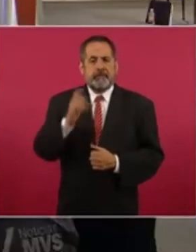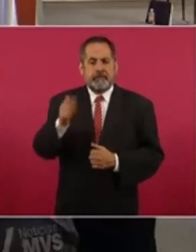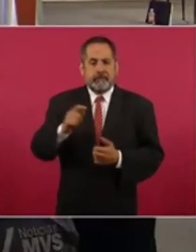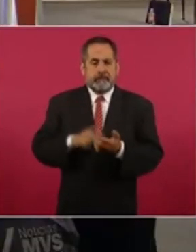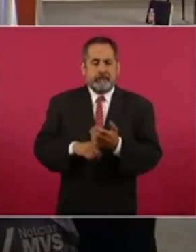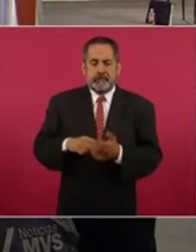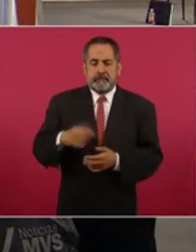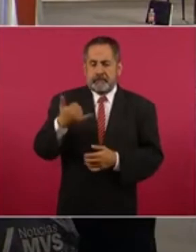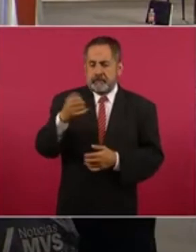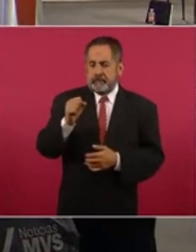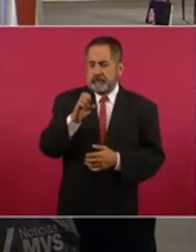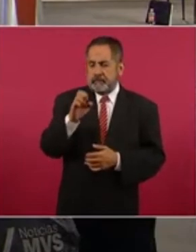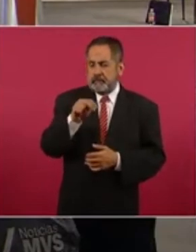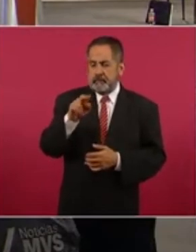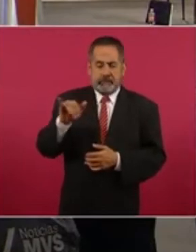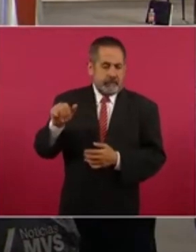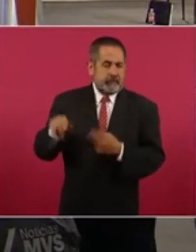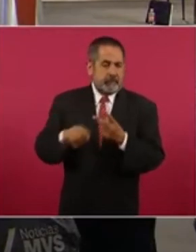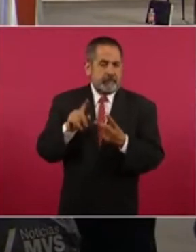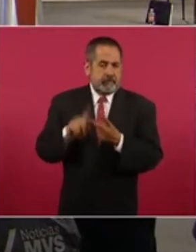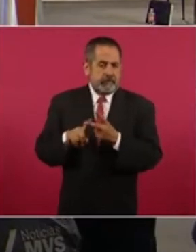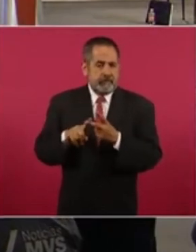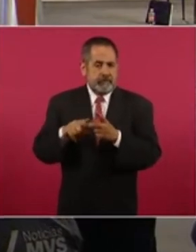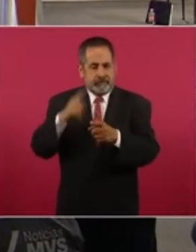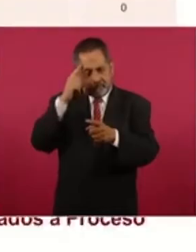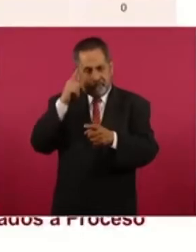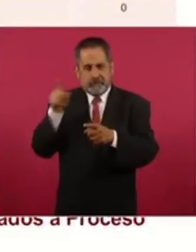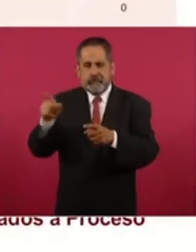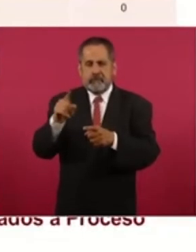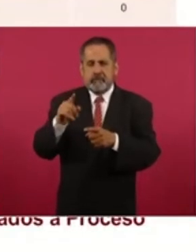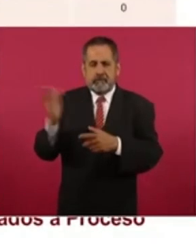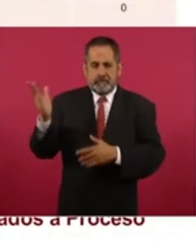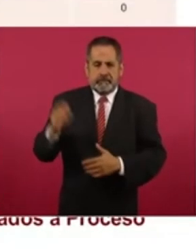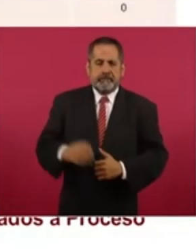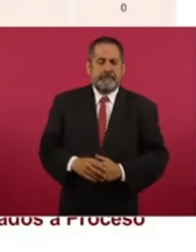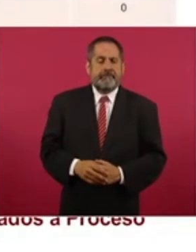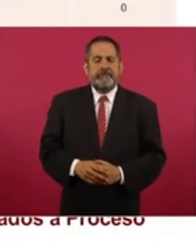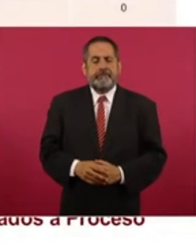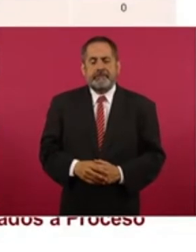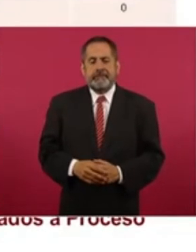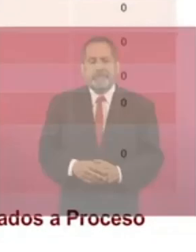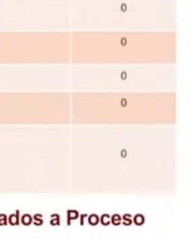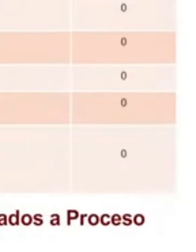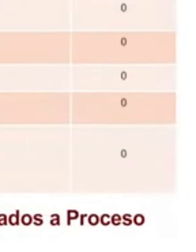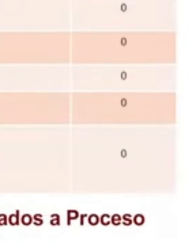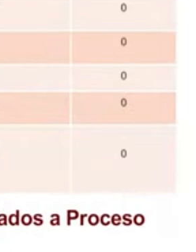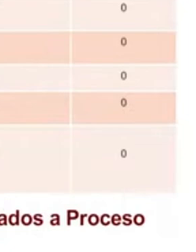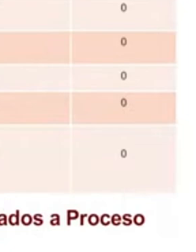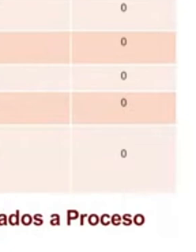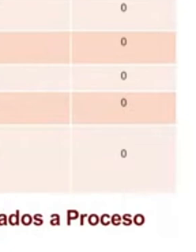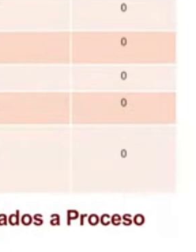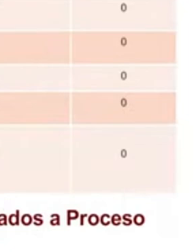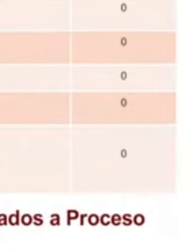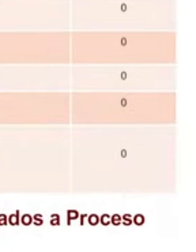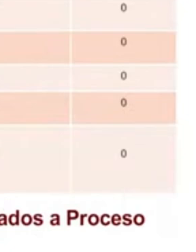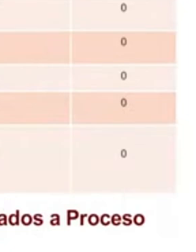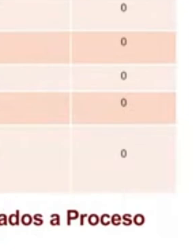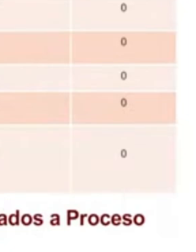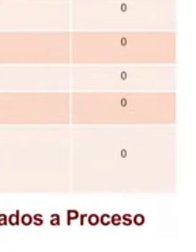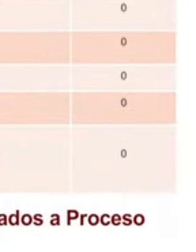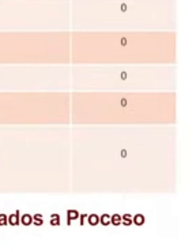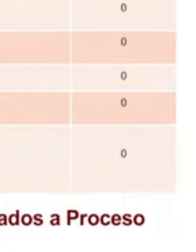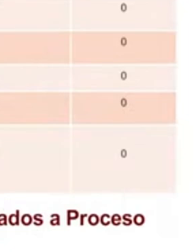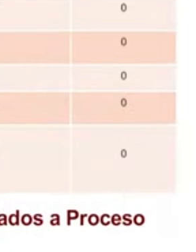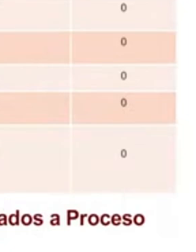Yesenia y Sheila, del evento de Cosoliacaque, Veracruz, del pasado 9 de mayo, hay